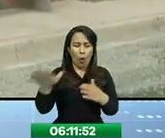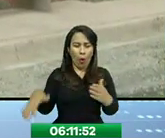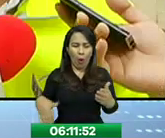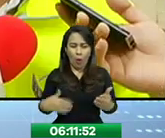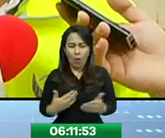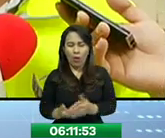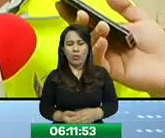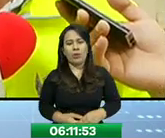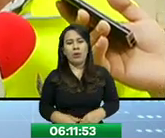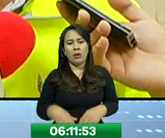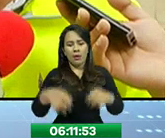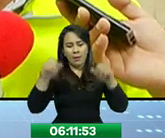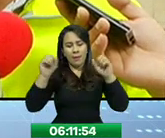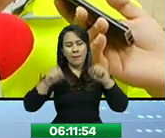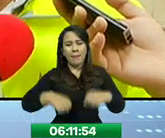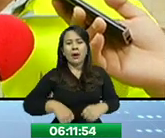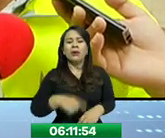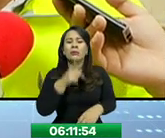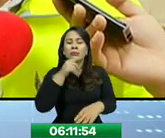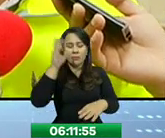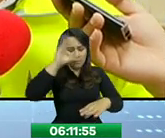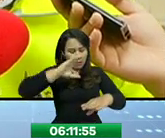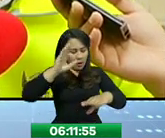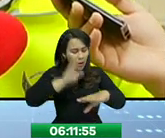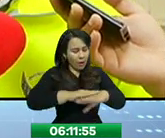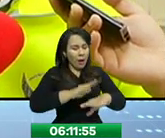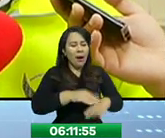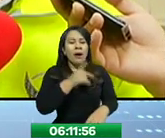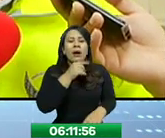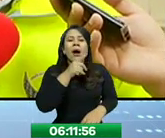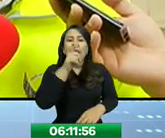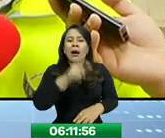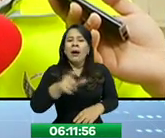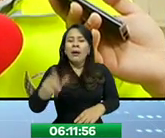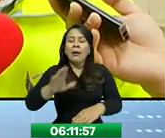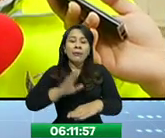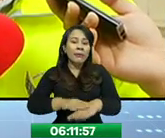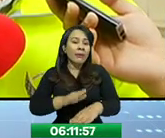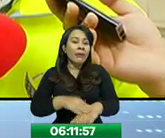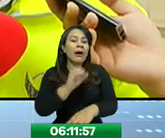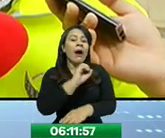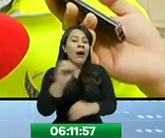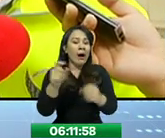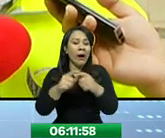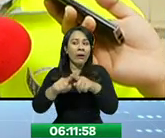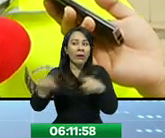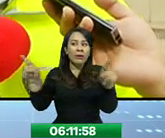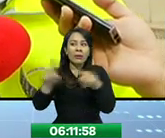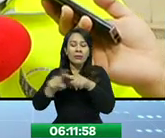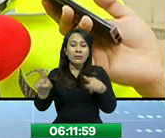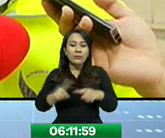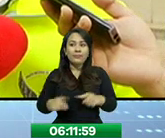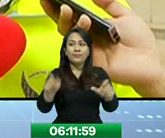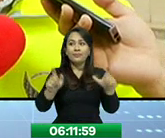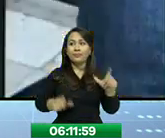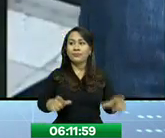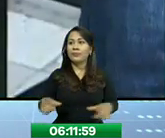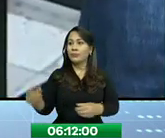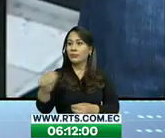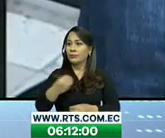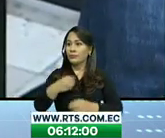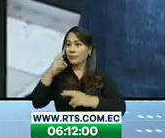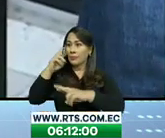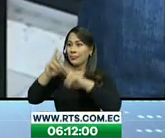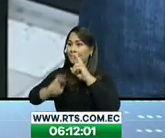el caso precisamente para el culpable, los culpables o los responsables, que sean obviamente sentenciados